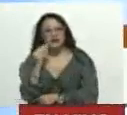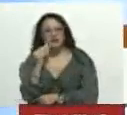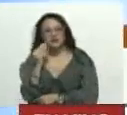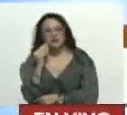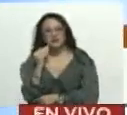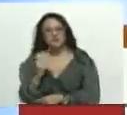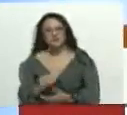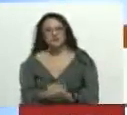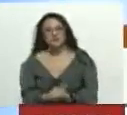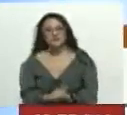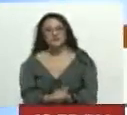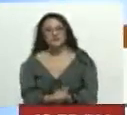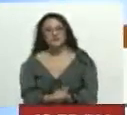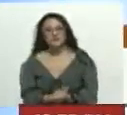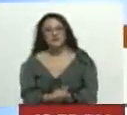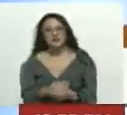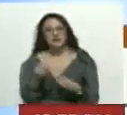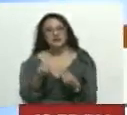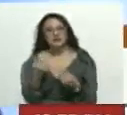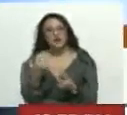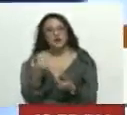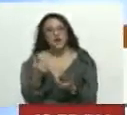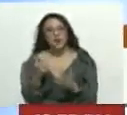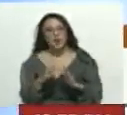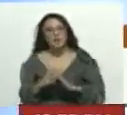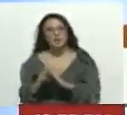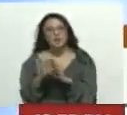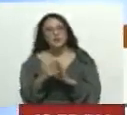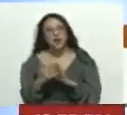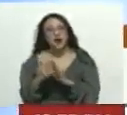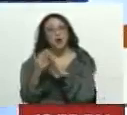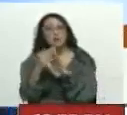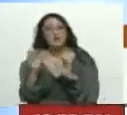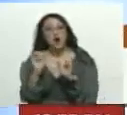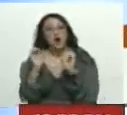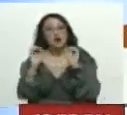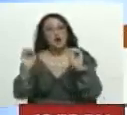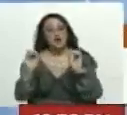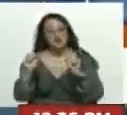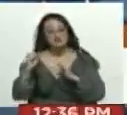Que bueno que construyen común y consolidan como uno como uno nada venceremos